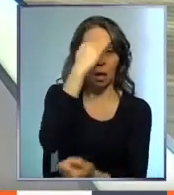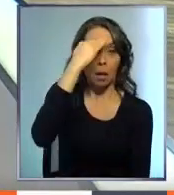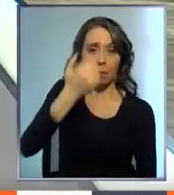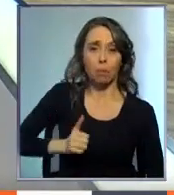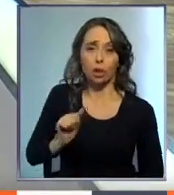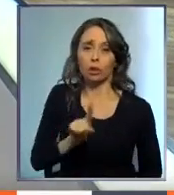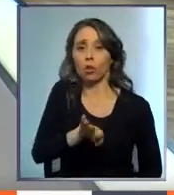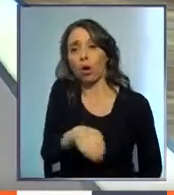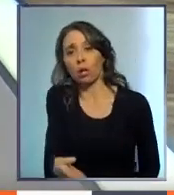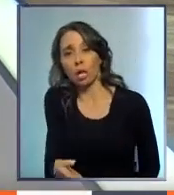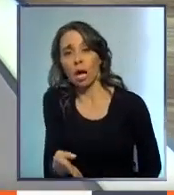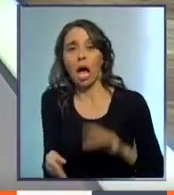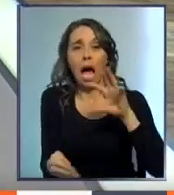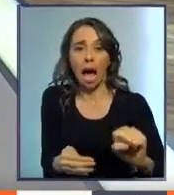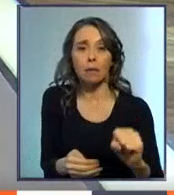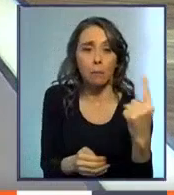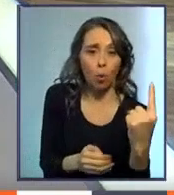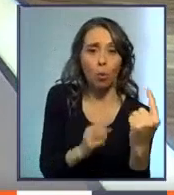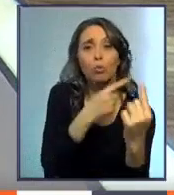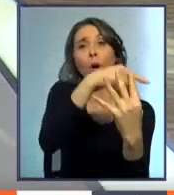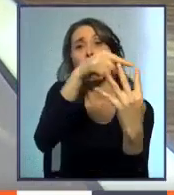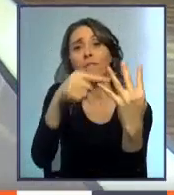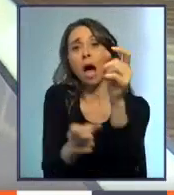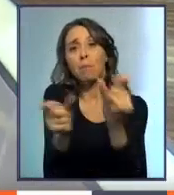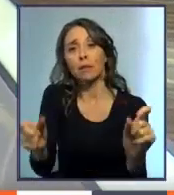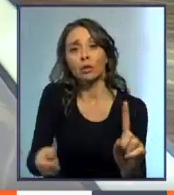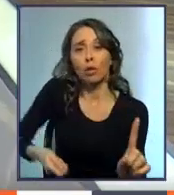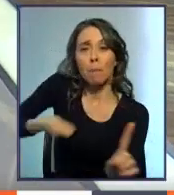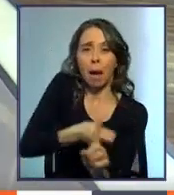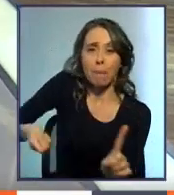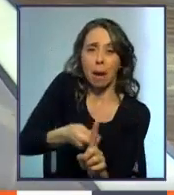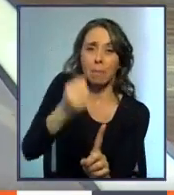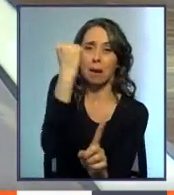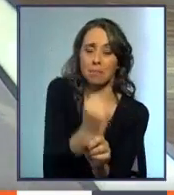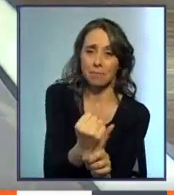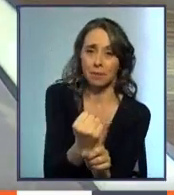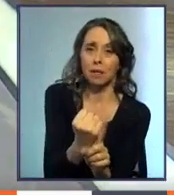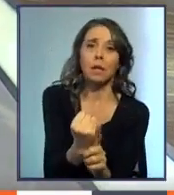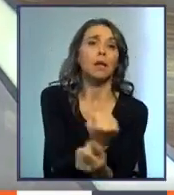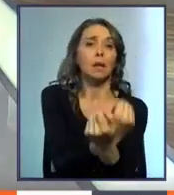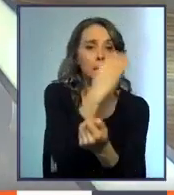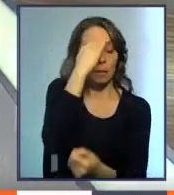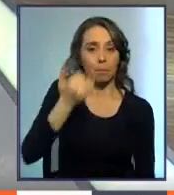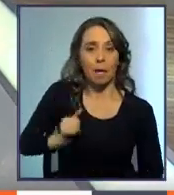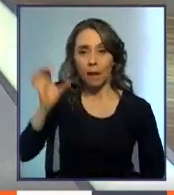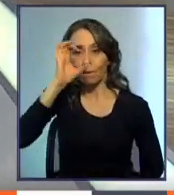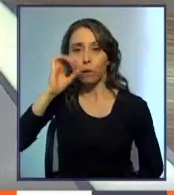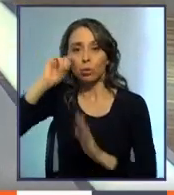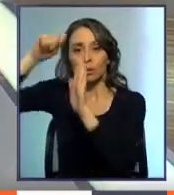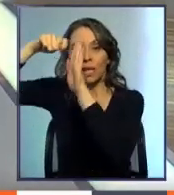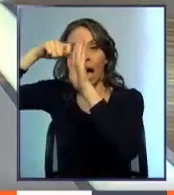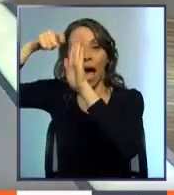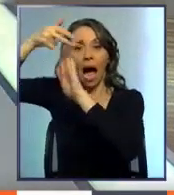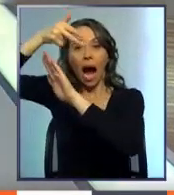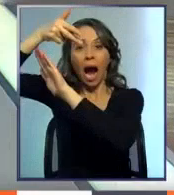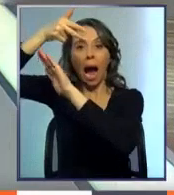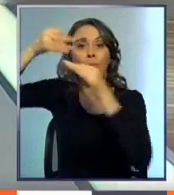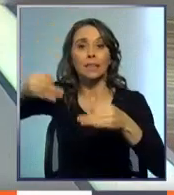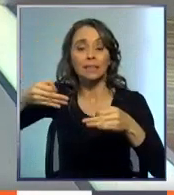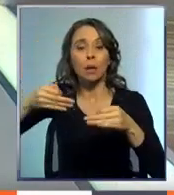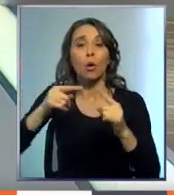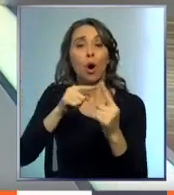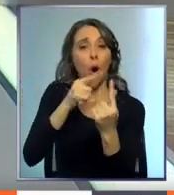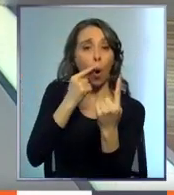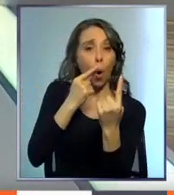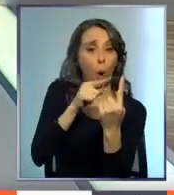hasta atrapar al o los responsables del homicidio. La policía busca registros de cámara de seguridad para saber si el joven estaba